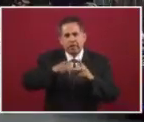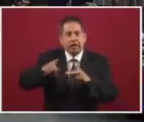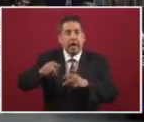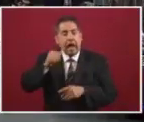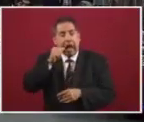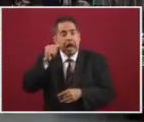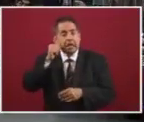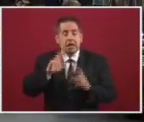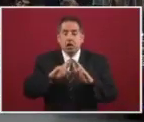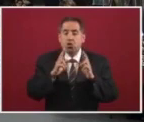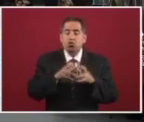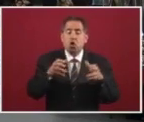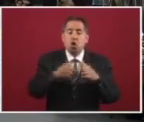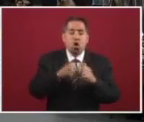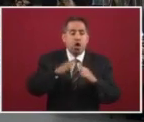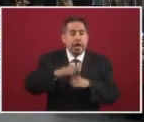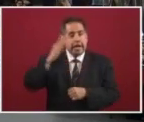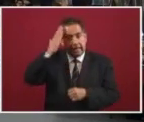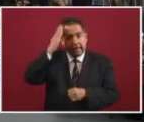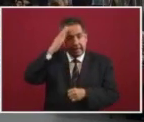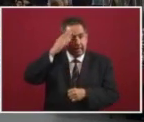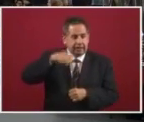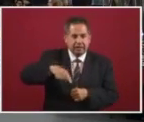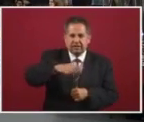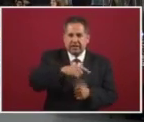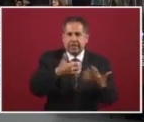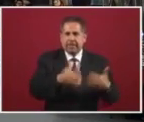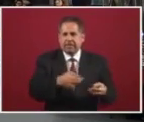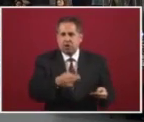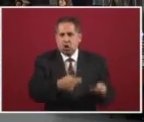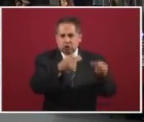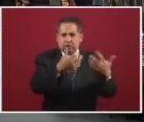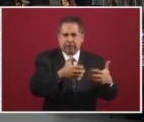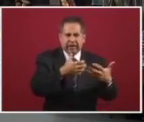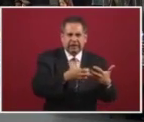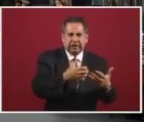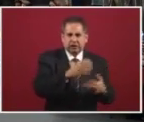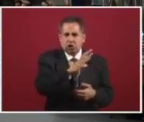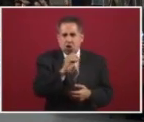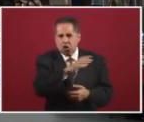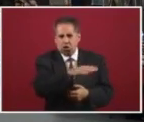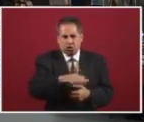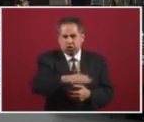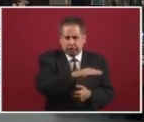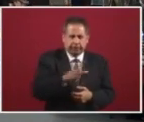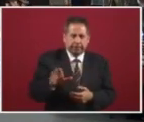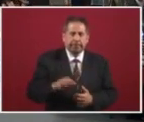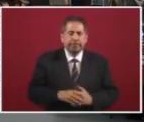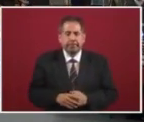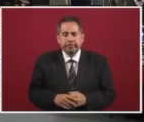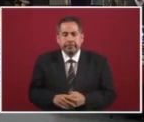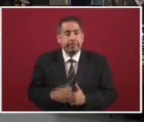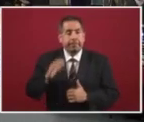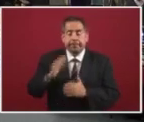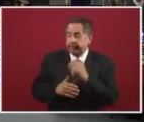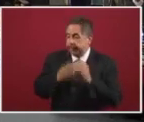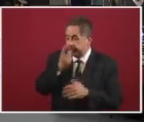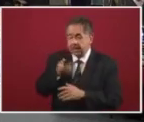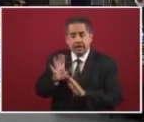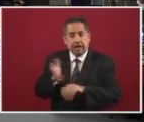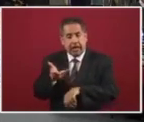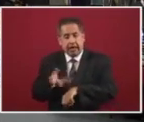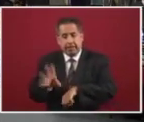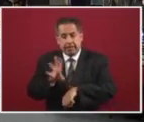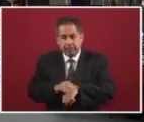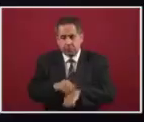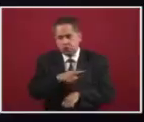reunión con los dirigentes de cámaras empresariales. Saliendo nos comentaron que se estaba autorizando ya, o